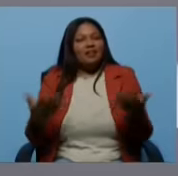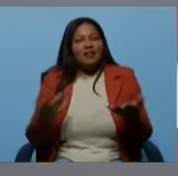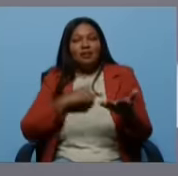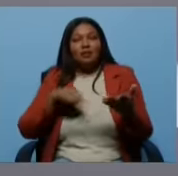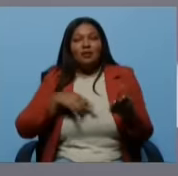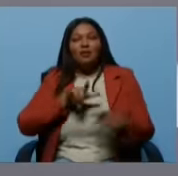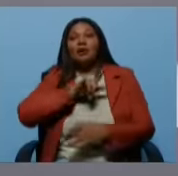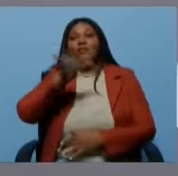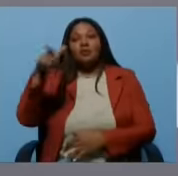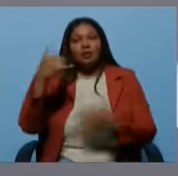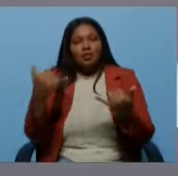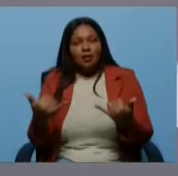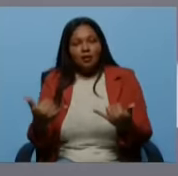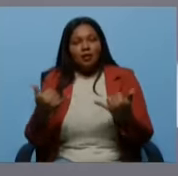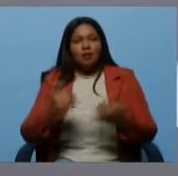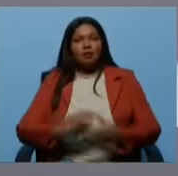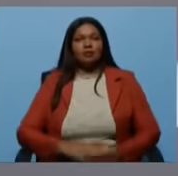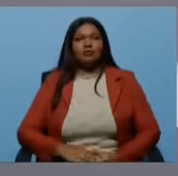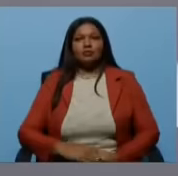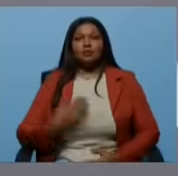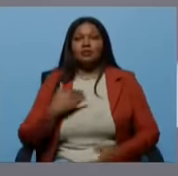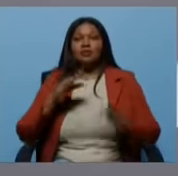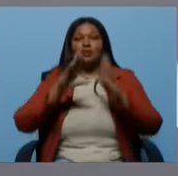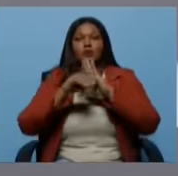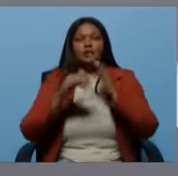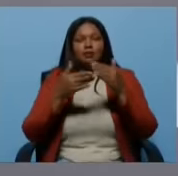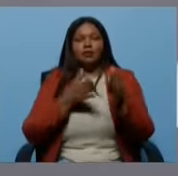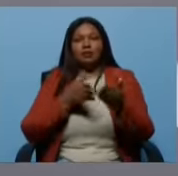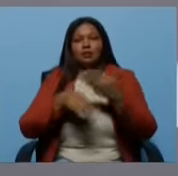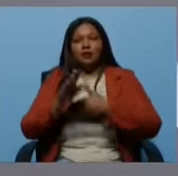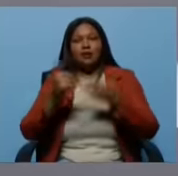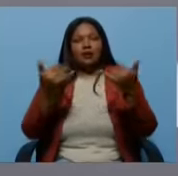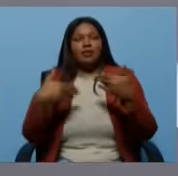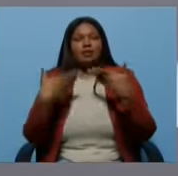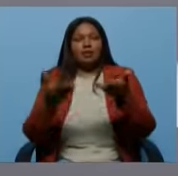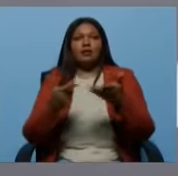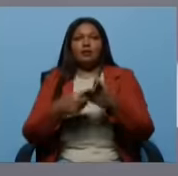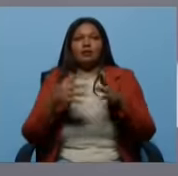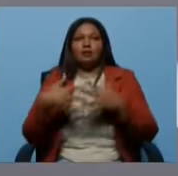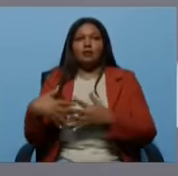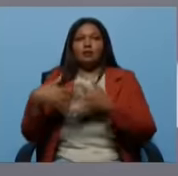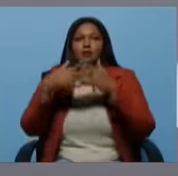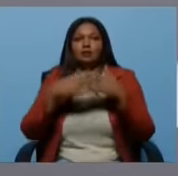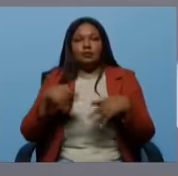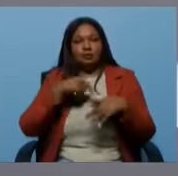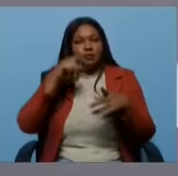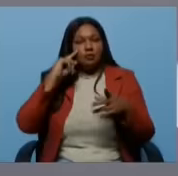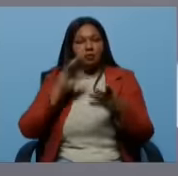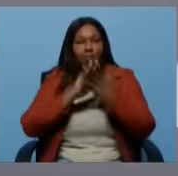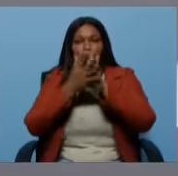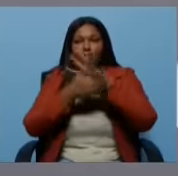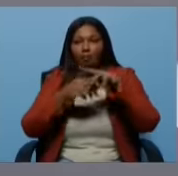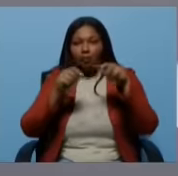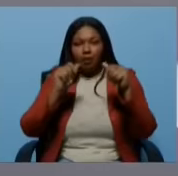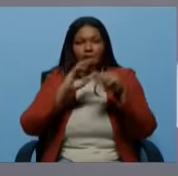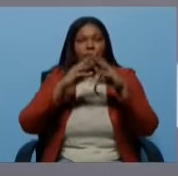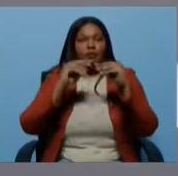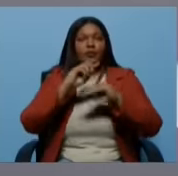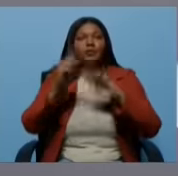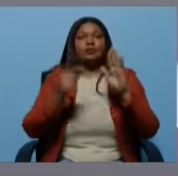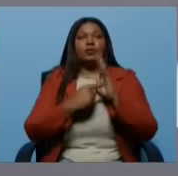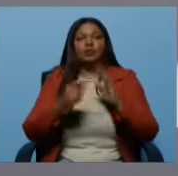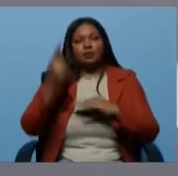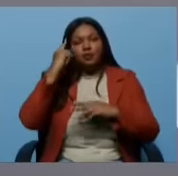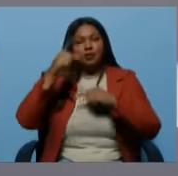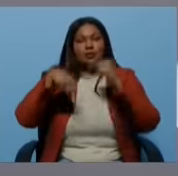nuestro avión fuese robado y llevado a Estados Unidos, donde, usted bien lo ha dicho, fue desmantelado todo el avión una